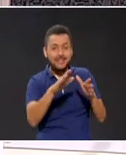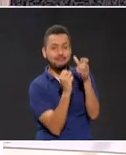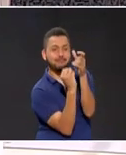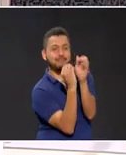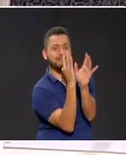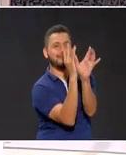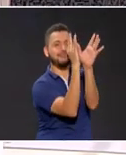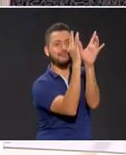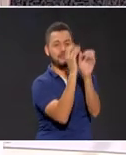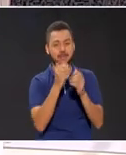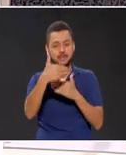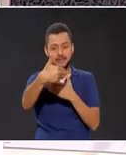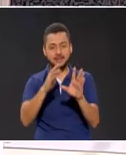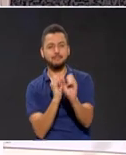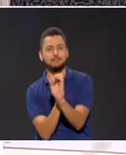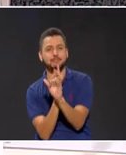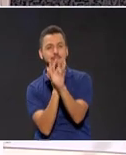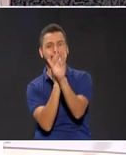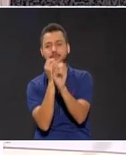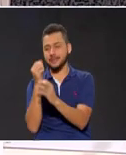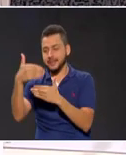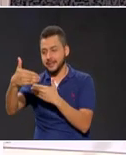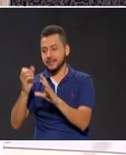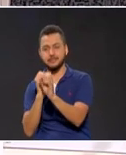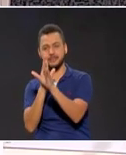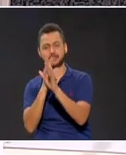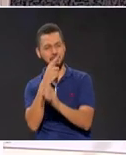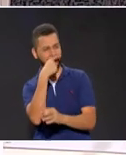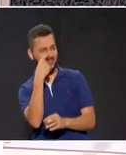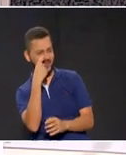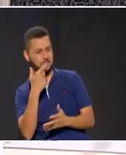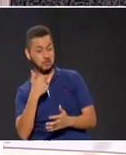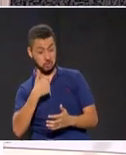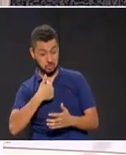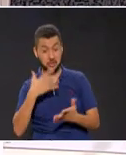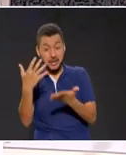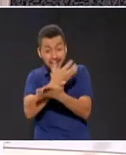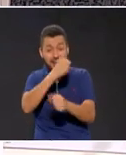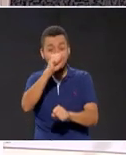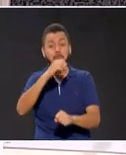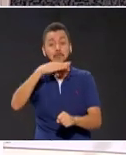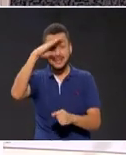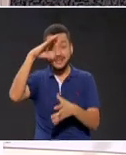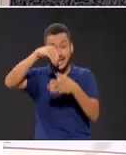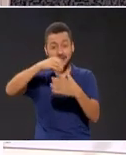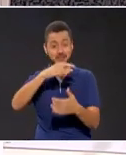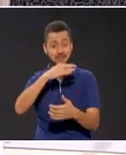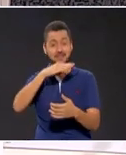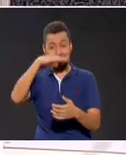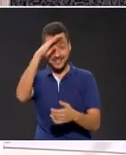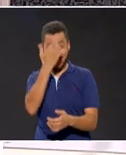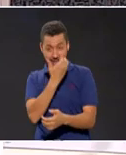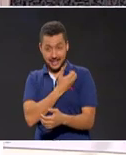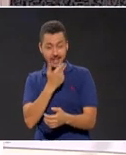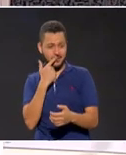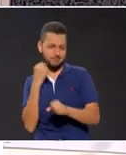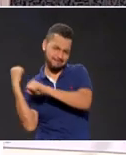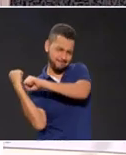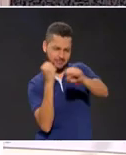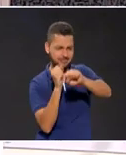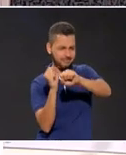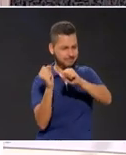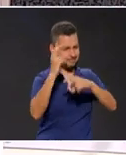Pero nosotros tenemos un plan de construcción de obras de infraestructura. Por ejemplo, la más importante es la ampliación de la vía Palos